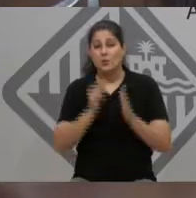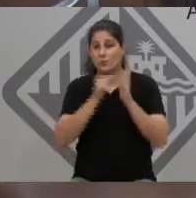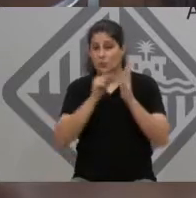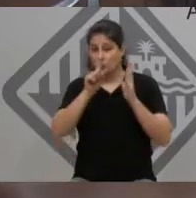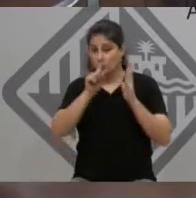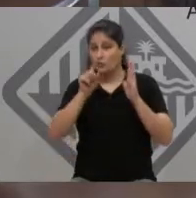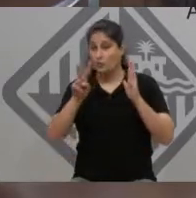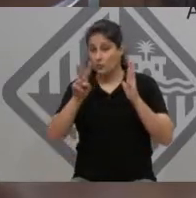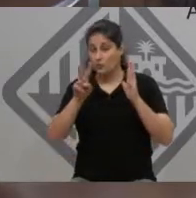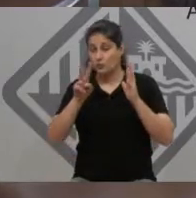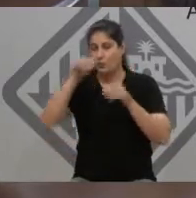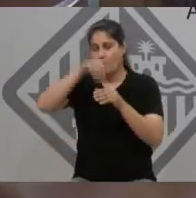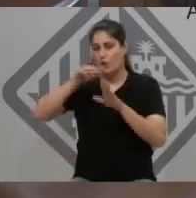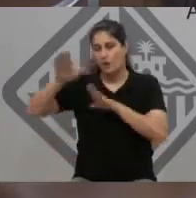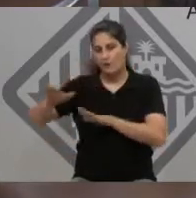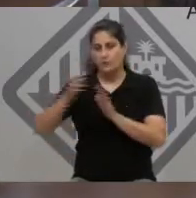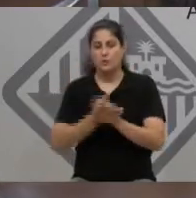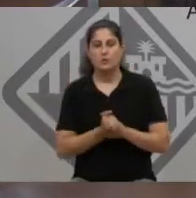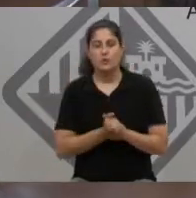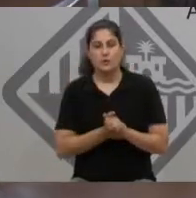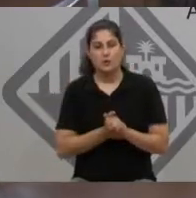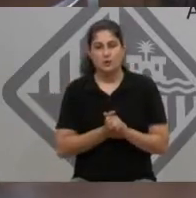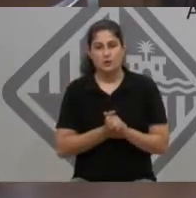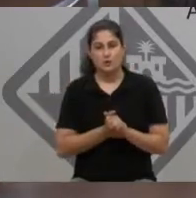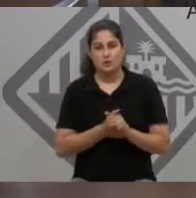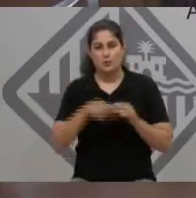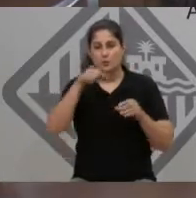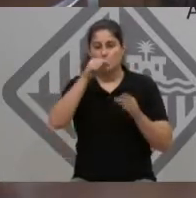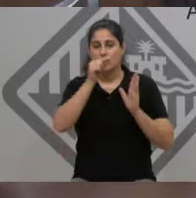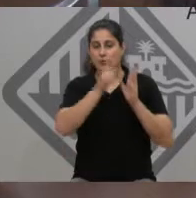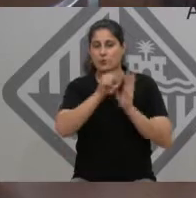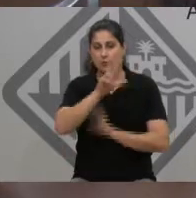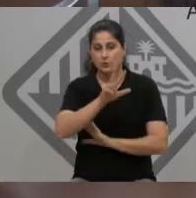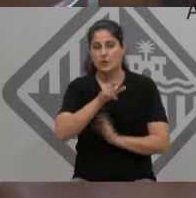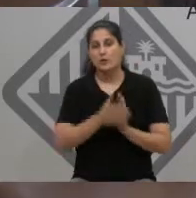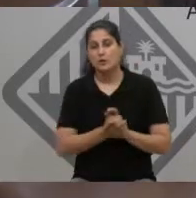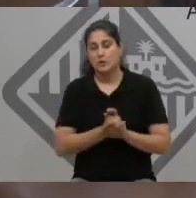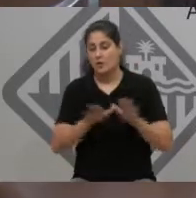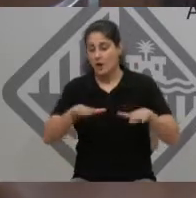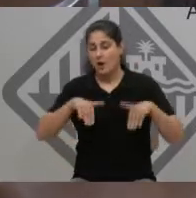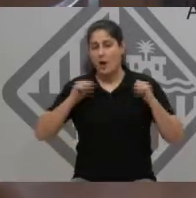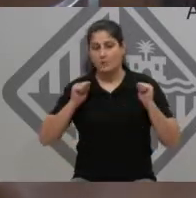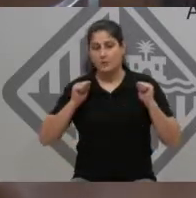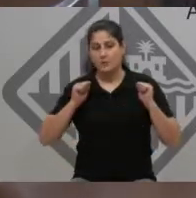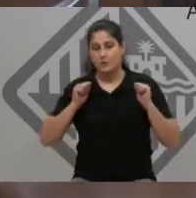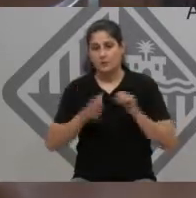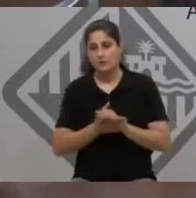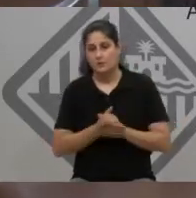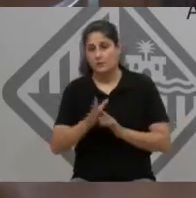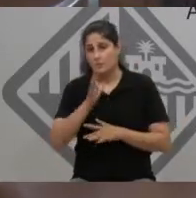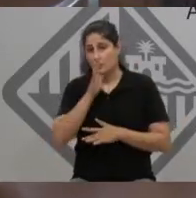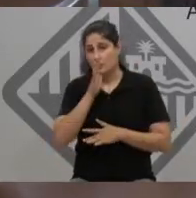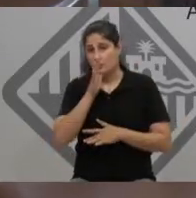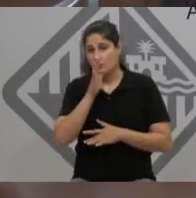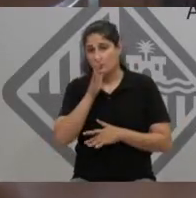1 y 2 vamos a votar a favor. En el punto 3 nos vamos a abstener porque hace referencia